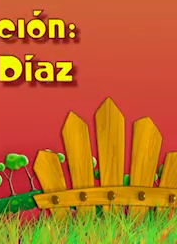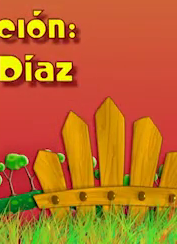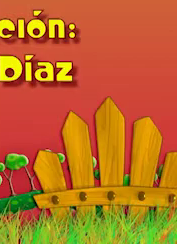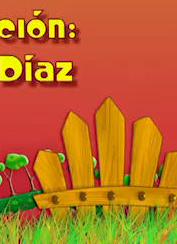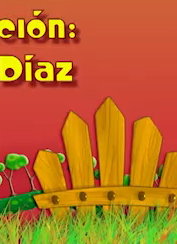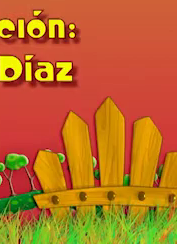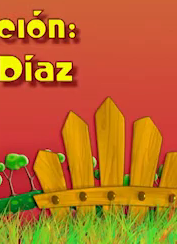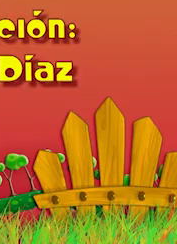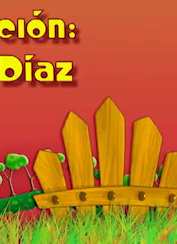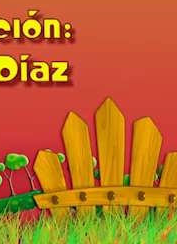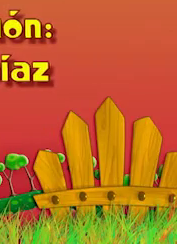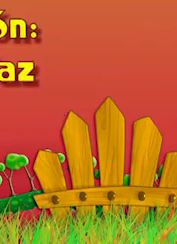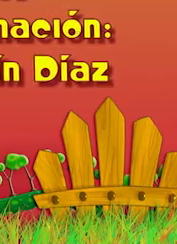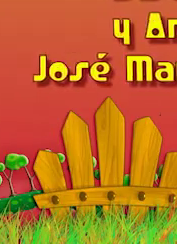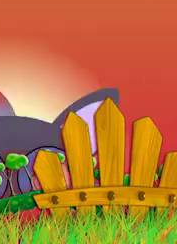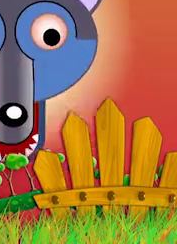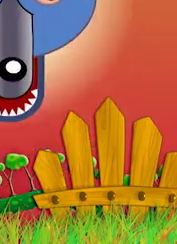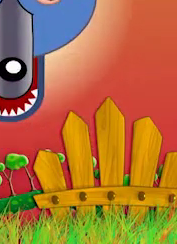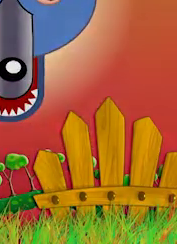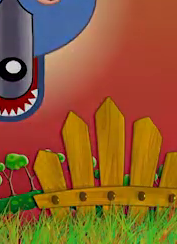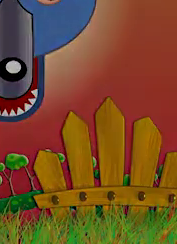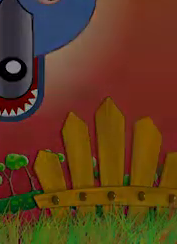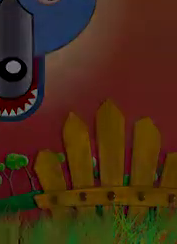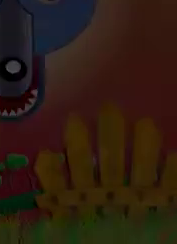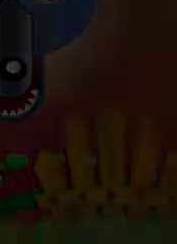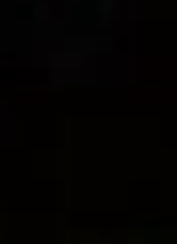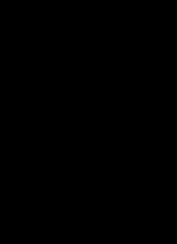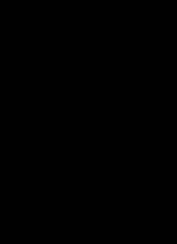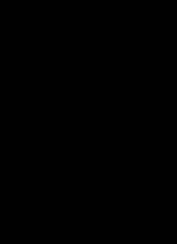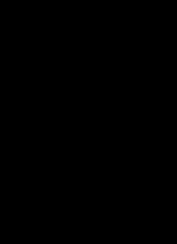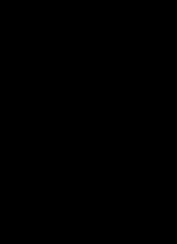¡Mai! ¡Qué rico! ¡Mai!